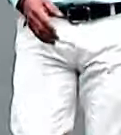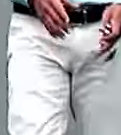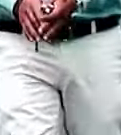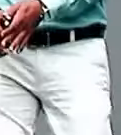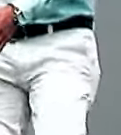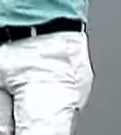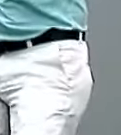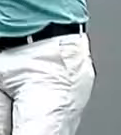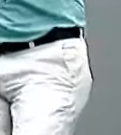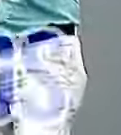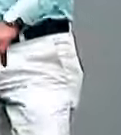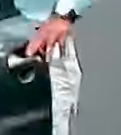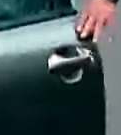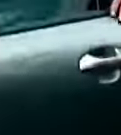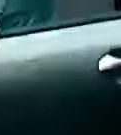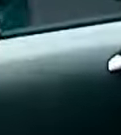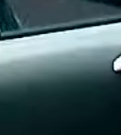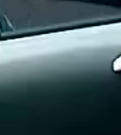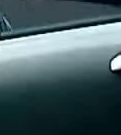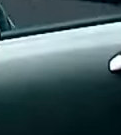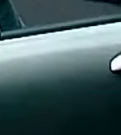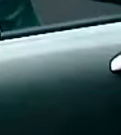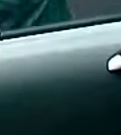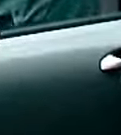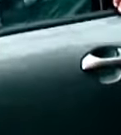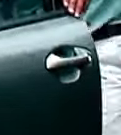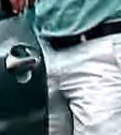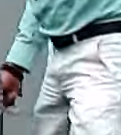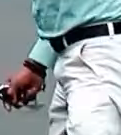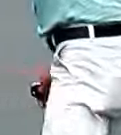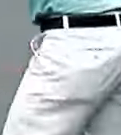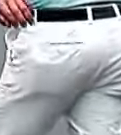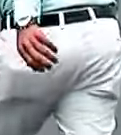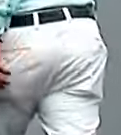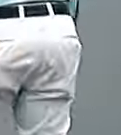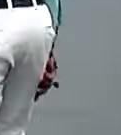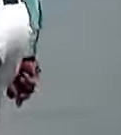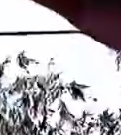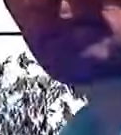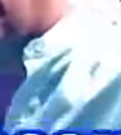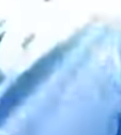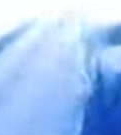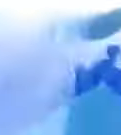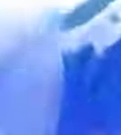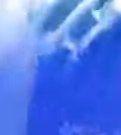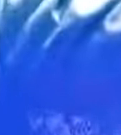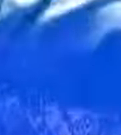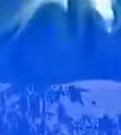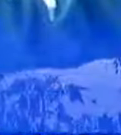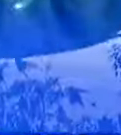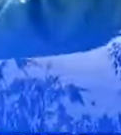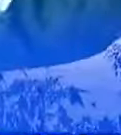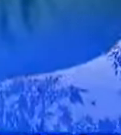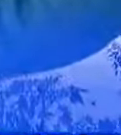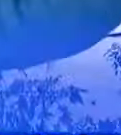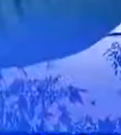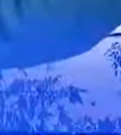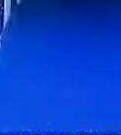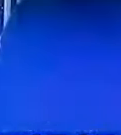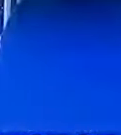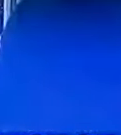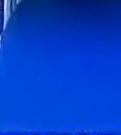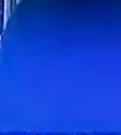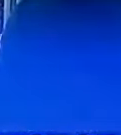Antes de conducir es fundamental observar si hay sospechosos en el entorno, mantener las llaves a la mano, comprobar que no haya nadie escondido